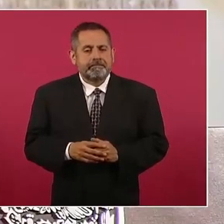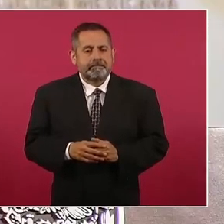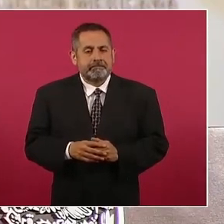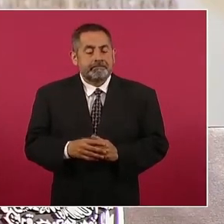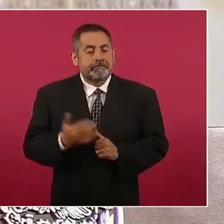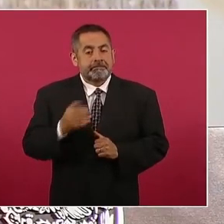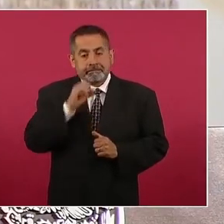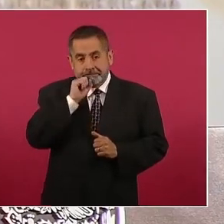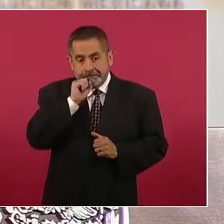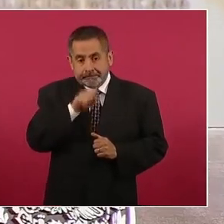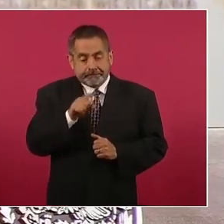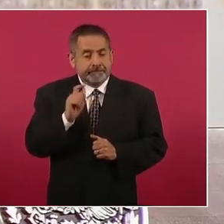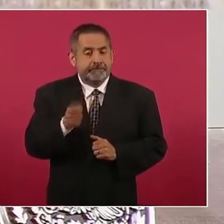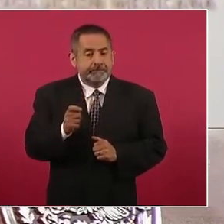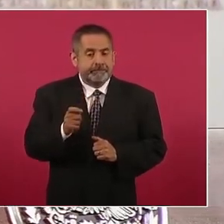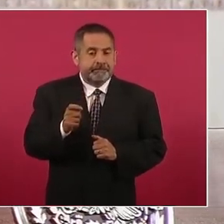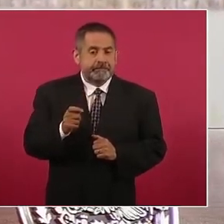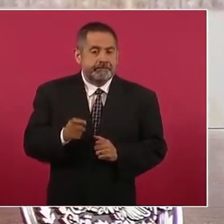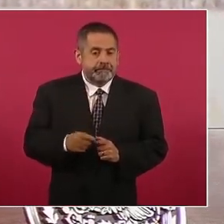Y